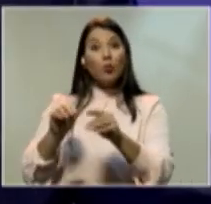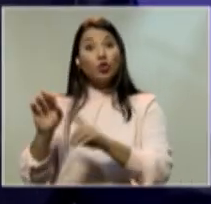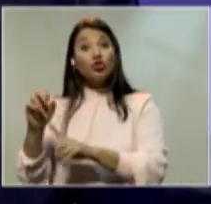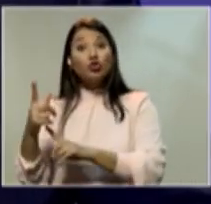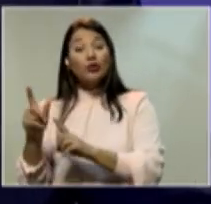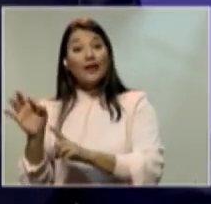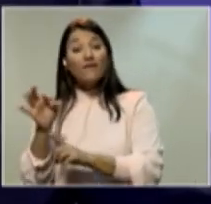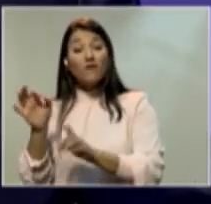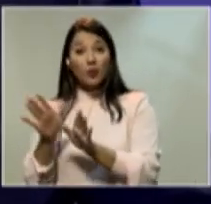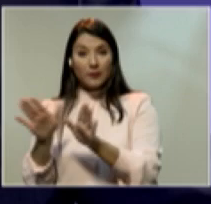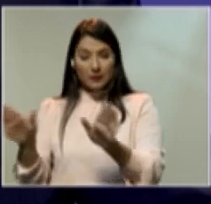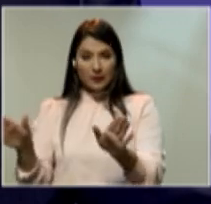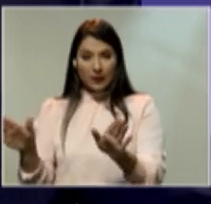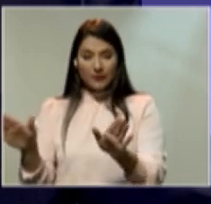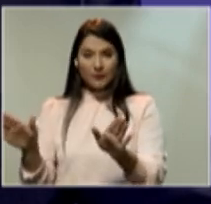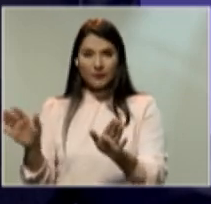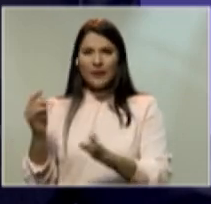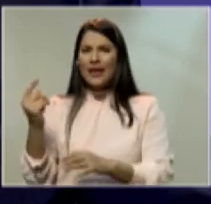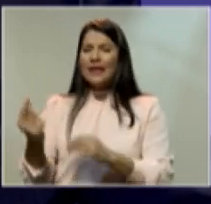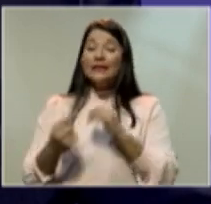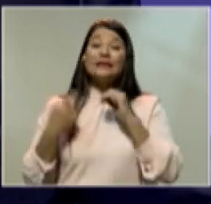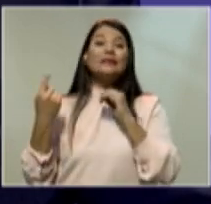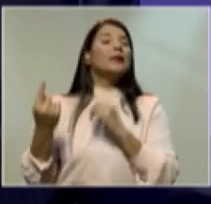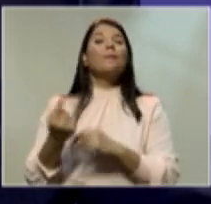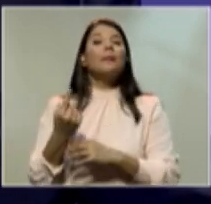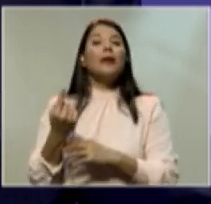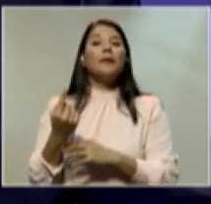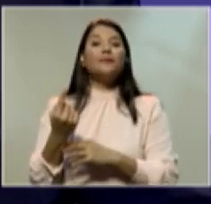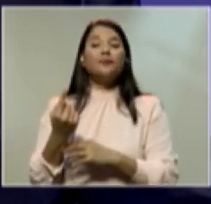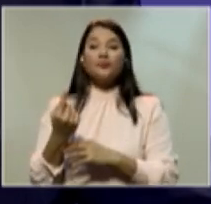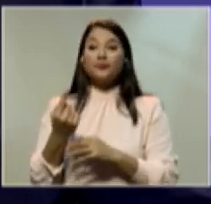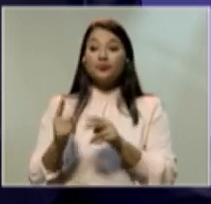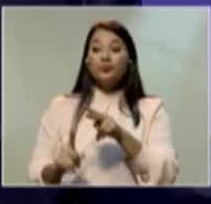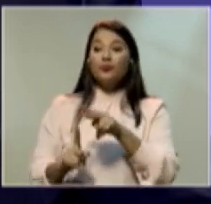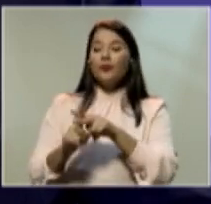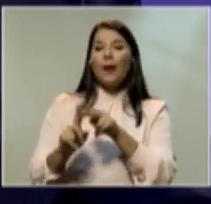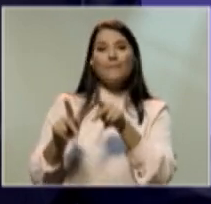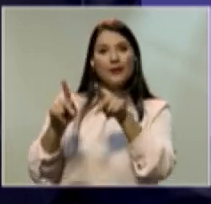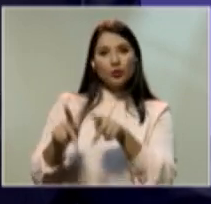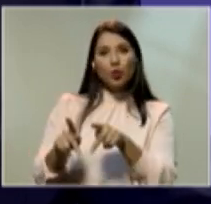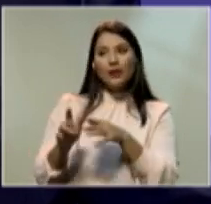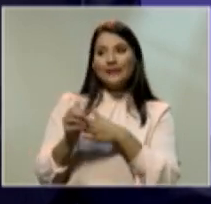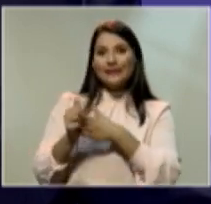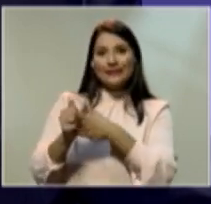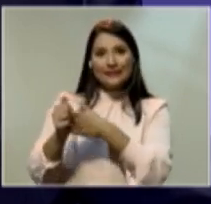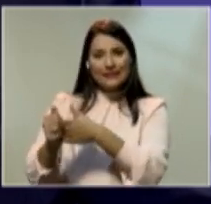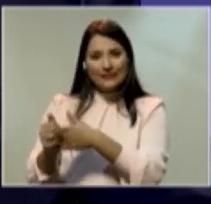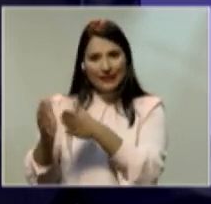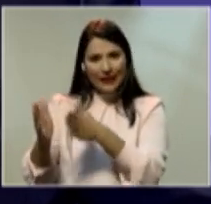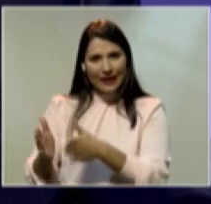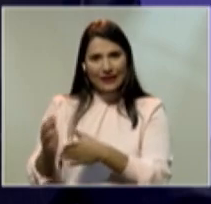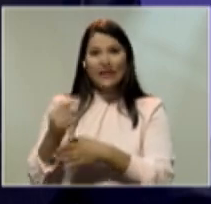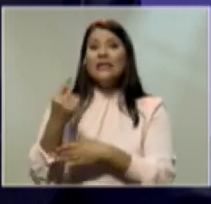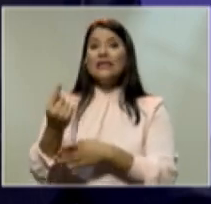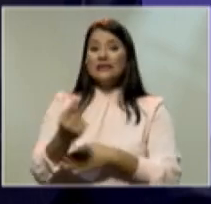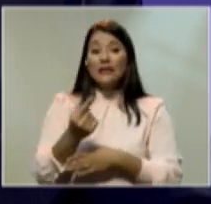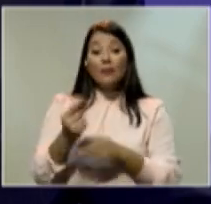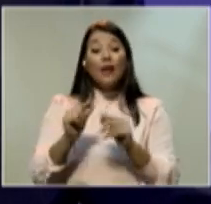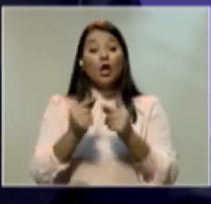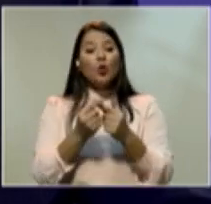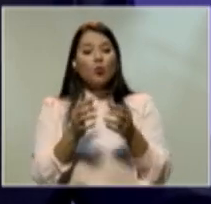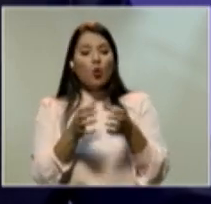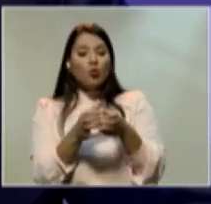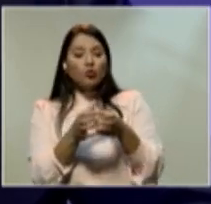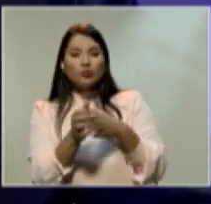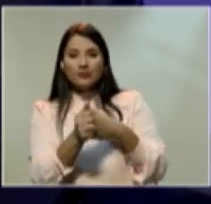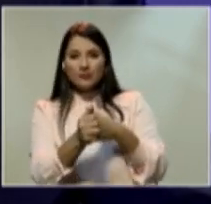en general, siempre ha habido personas dirigentes, siempre ha habido minorías dirigentes.